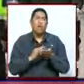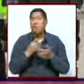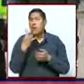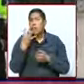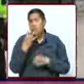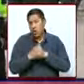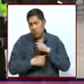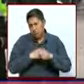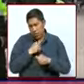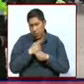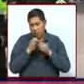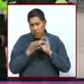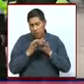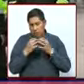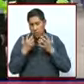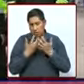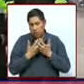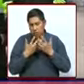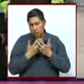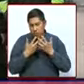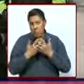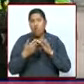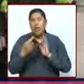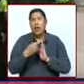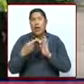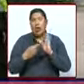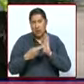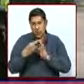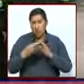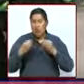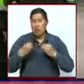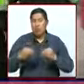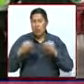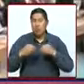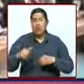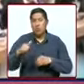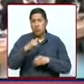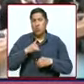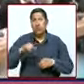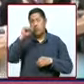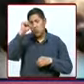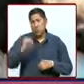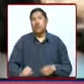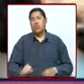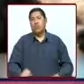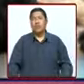adecuar la normativa interna vigente a las reglas del Mercado Común del Sur.